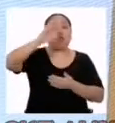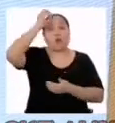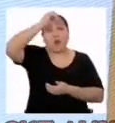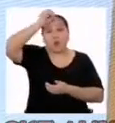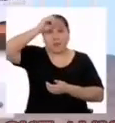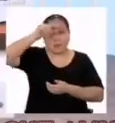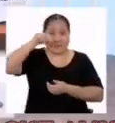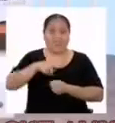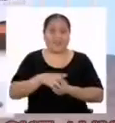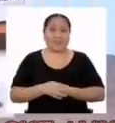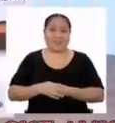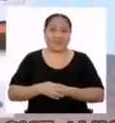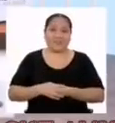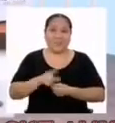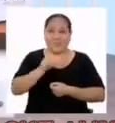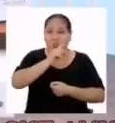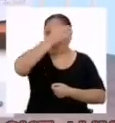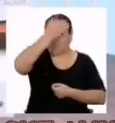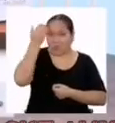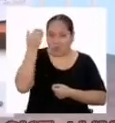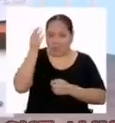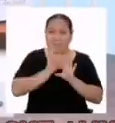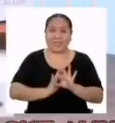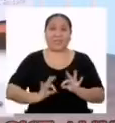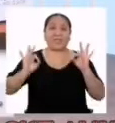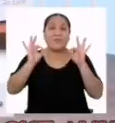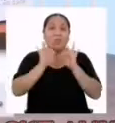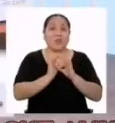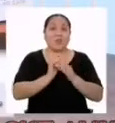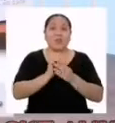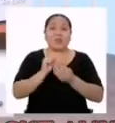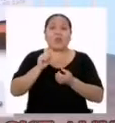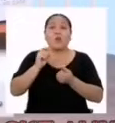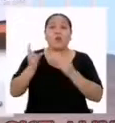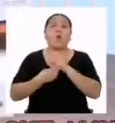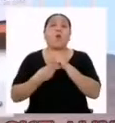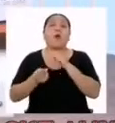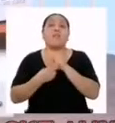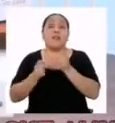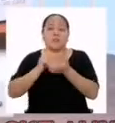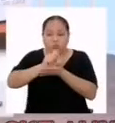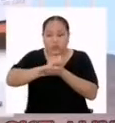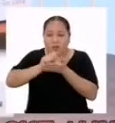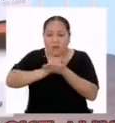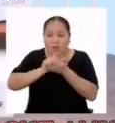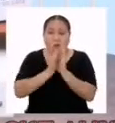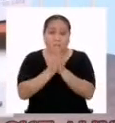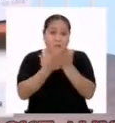respecto. No olvidemos que es importante registrar nuestro trabajo en el